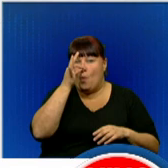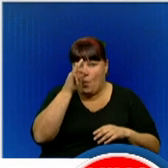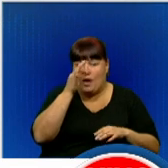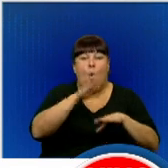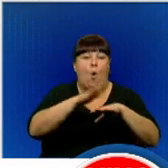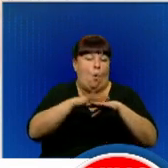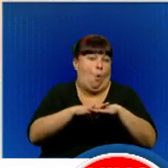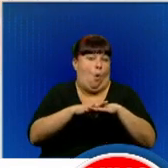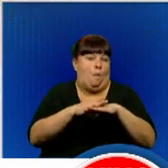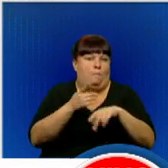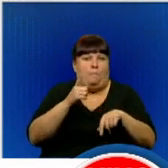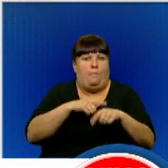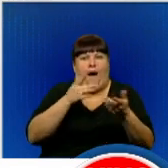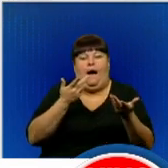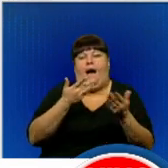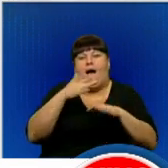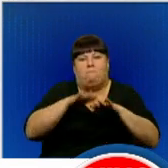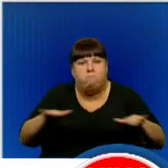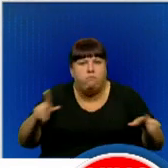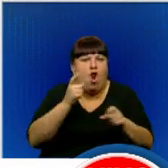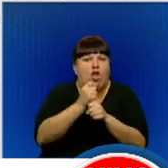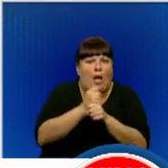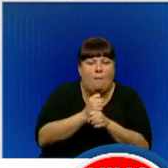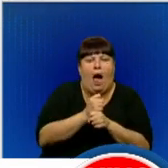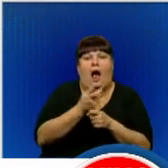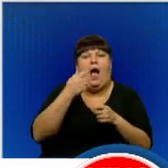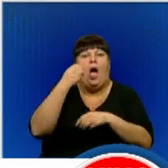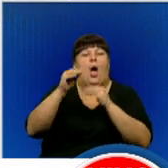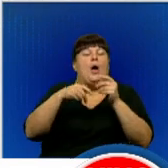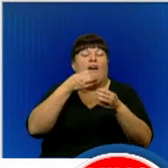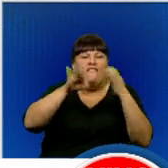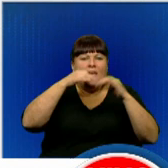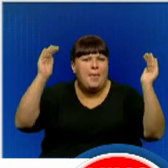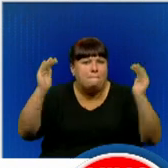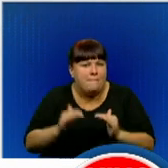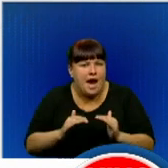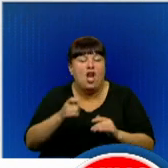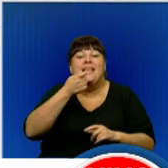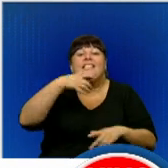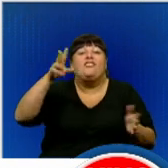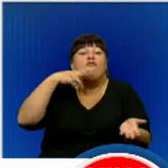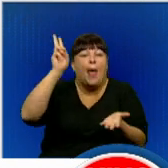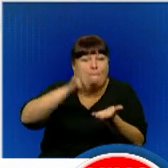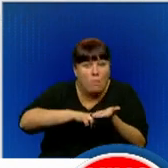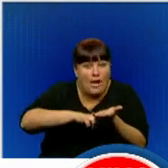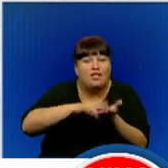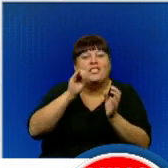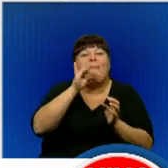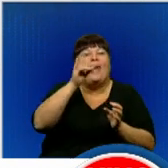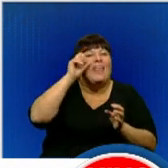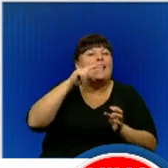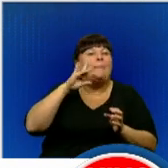productos de no obtuvo tiempo paralizado no pudo trabajar le cayeron las ventas si tuviera impuesto determinado en este